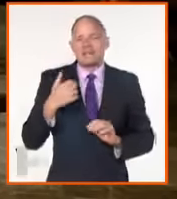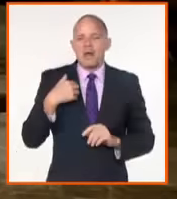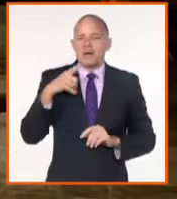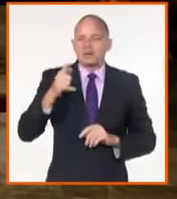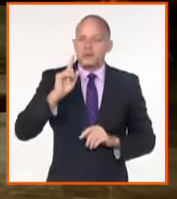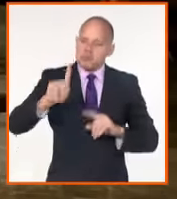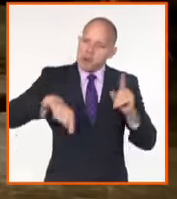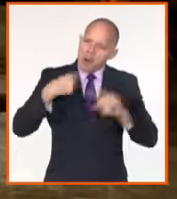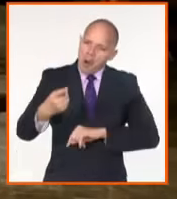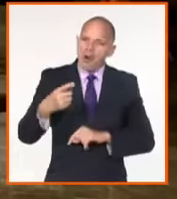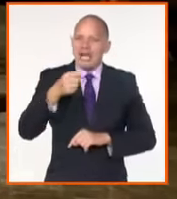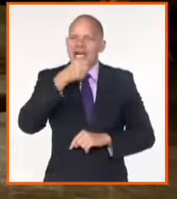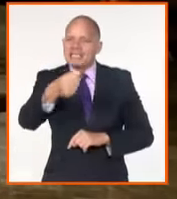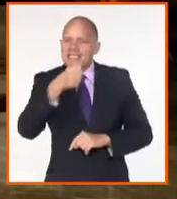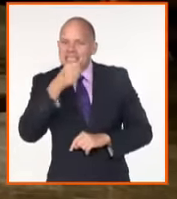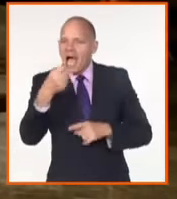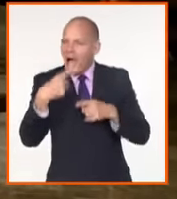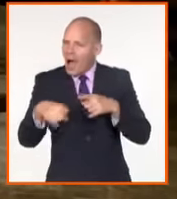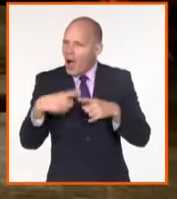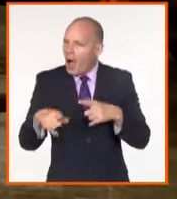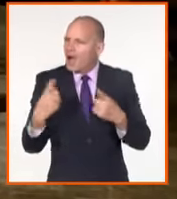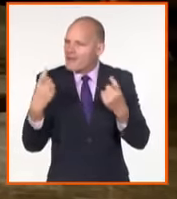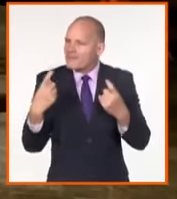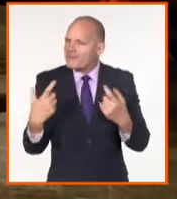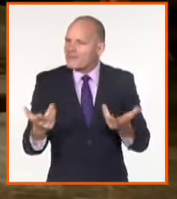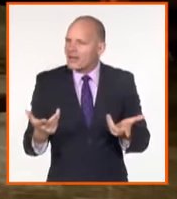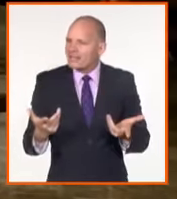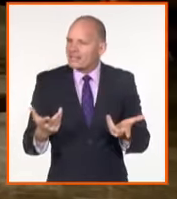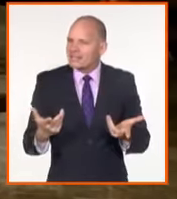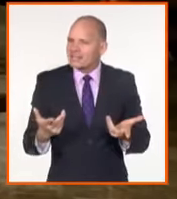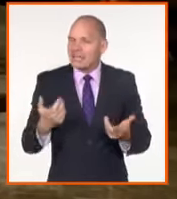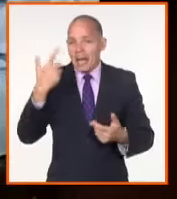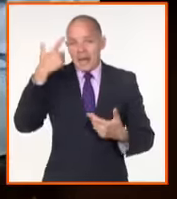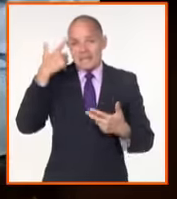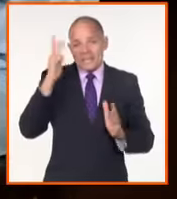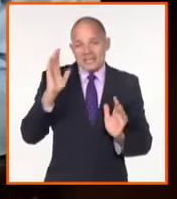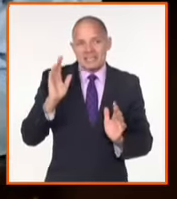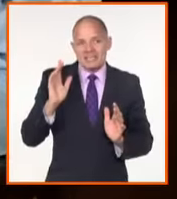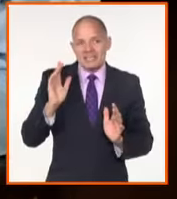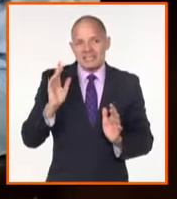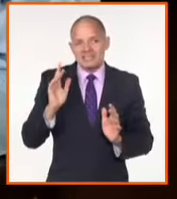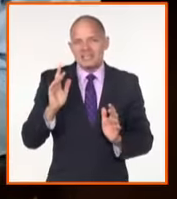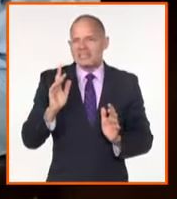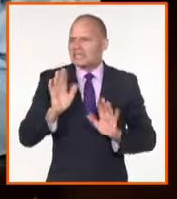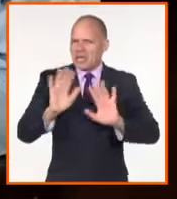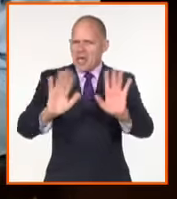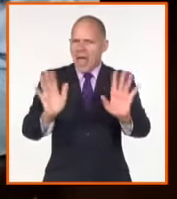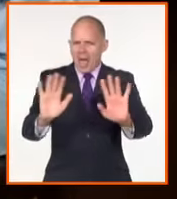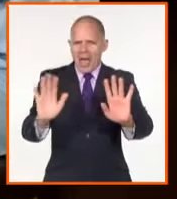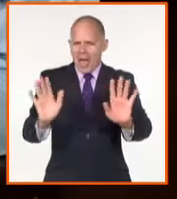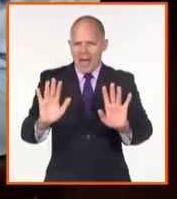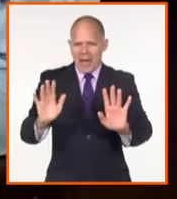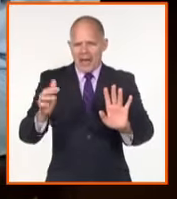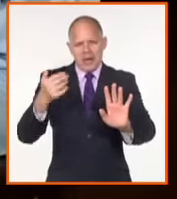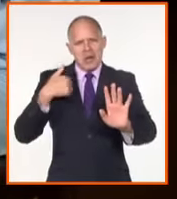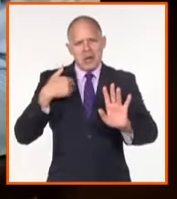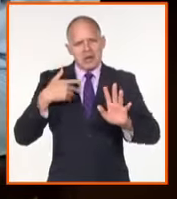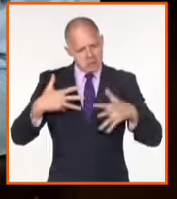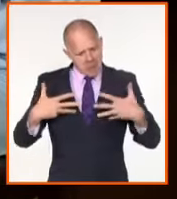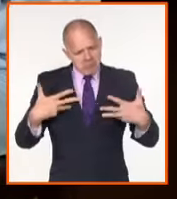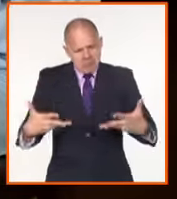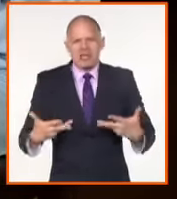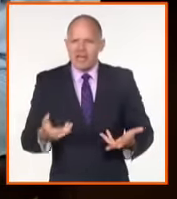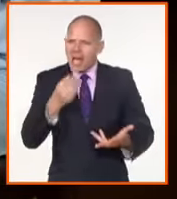o a cualquier medio cubano, Arlene, frente a situaciones como esta. Siempre estoy presto para comunicar y